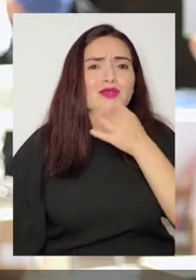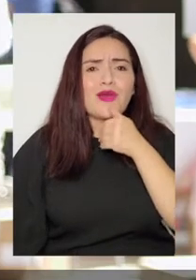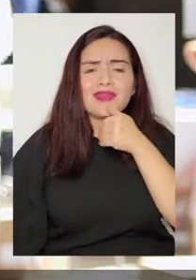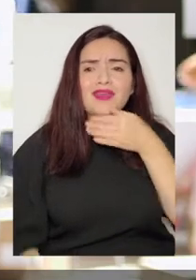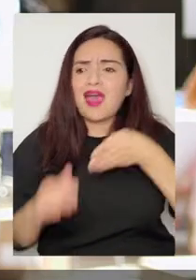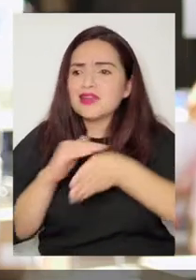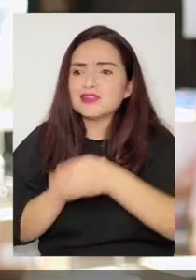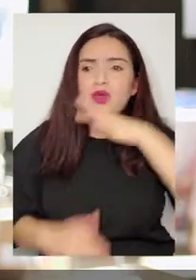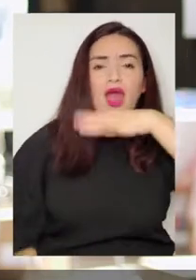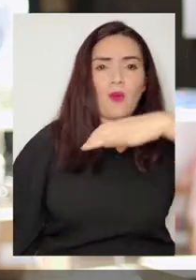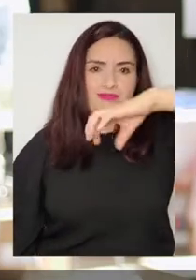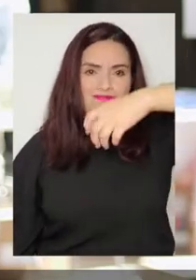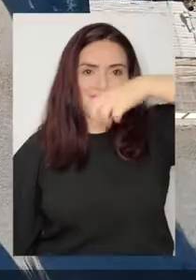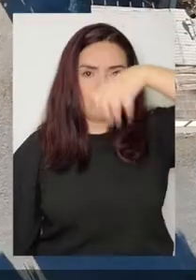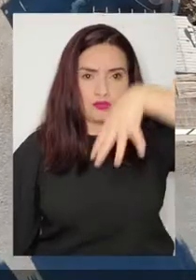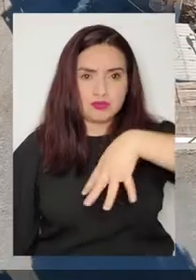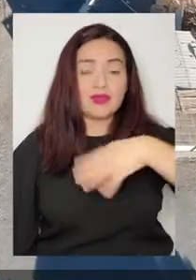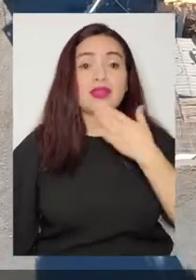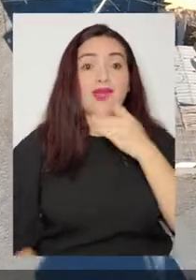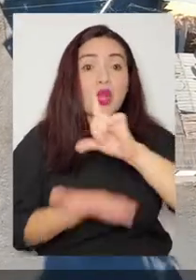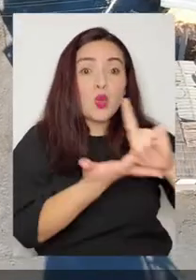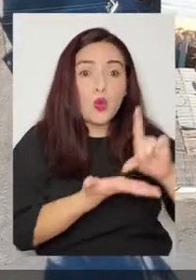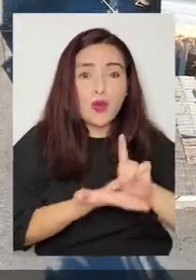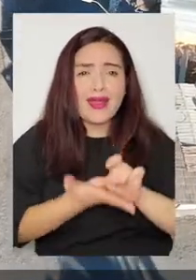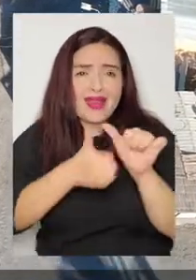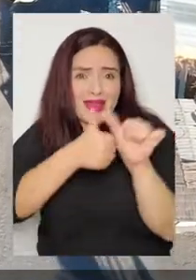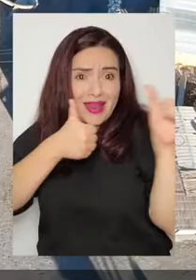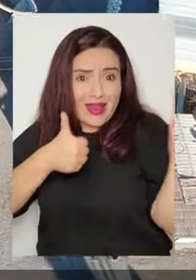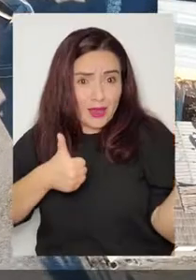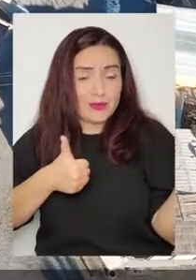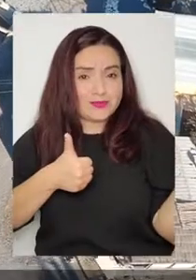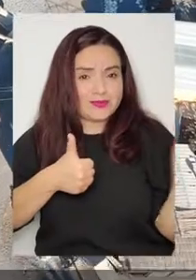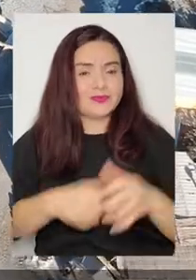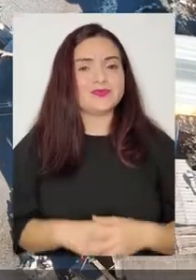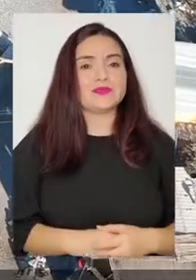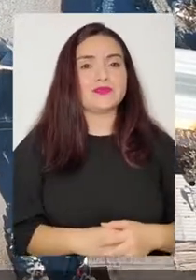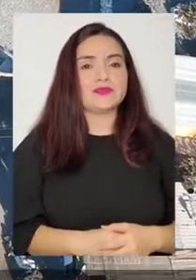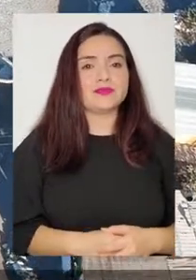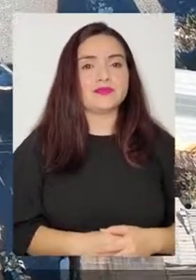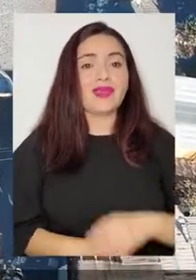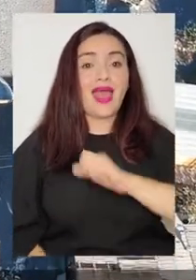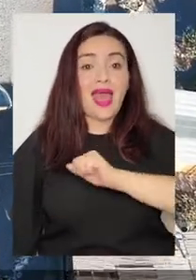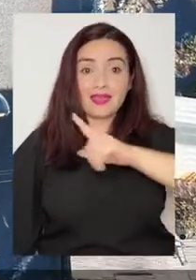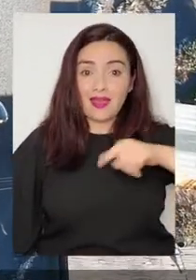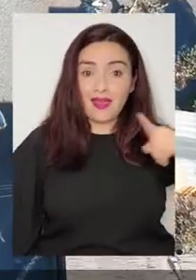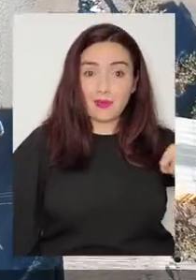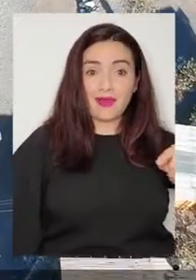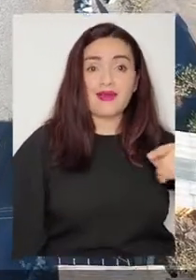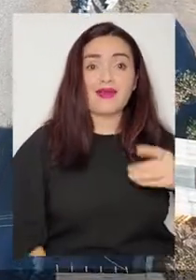casa. Tampoco tienen acceso al agua potable. Hay todavía muchas localidades apartadas en la